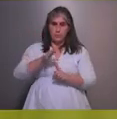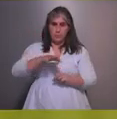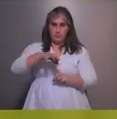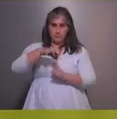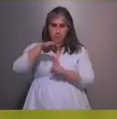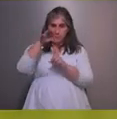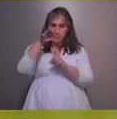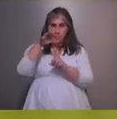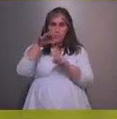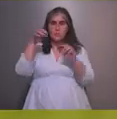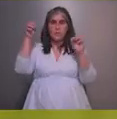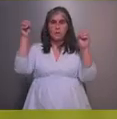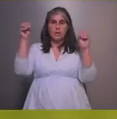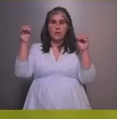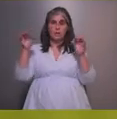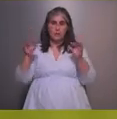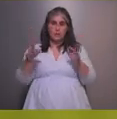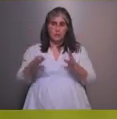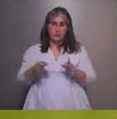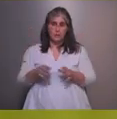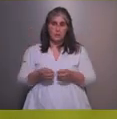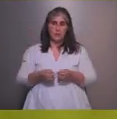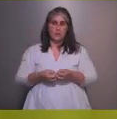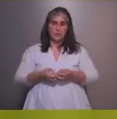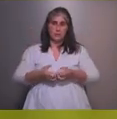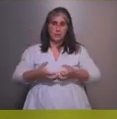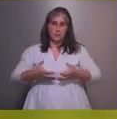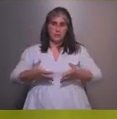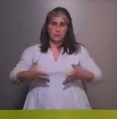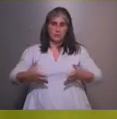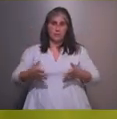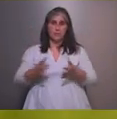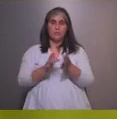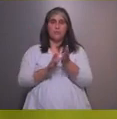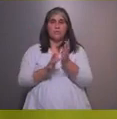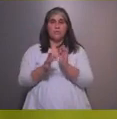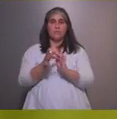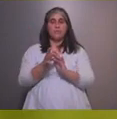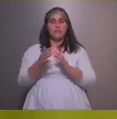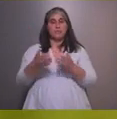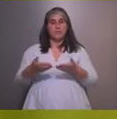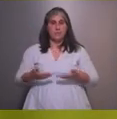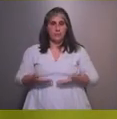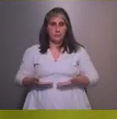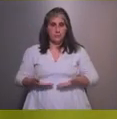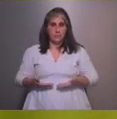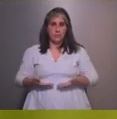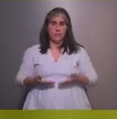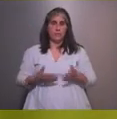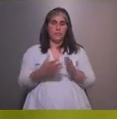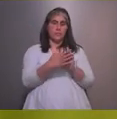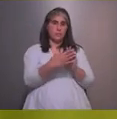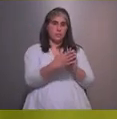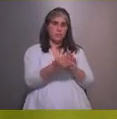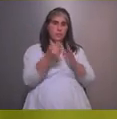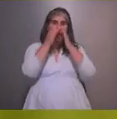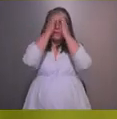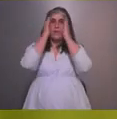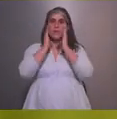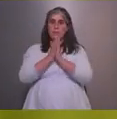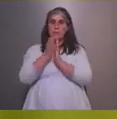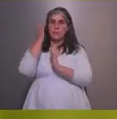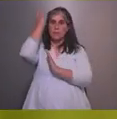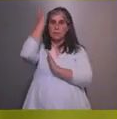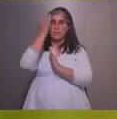entre todas las mujeres, y bendito es el fruto de tu vientre, Jesús.